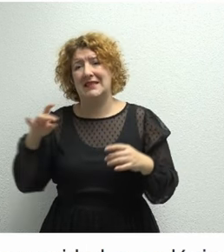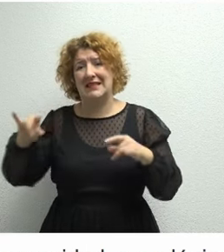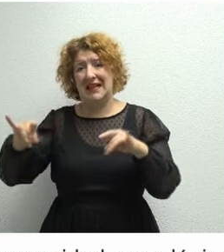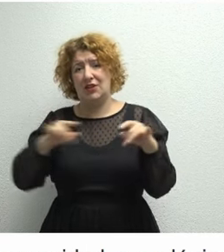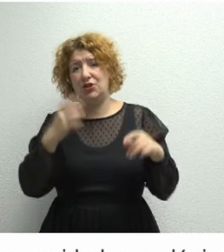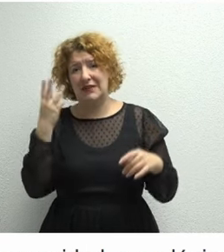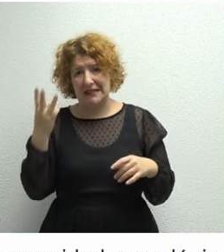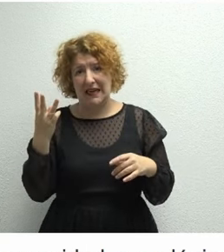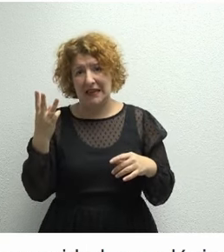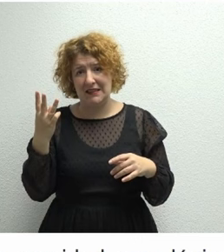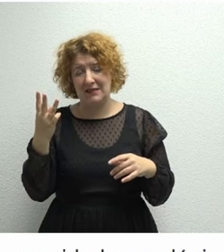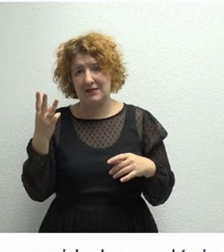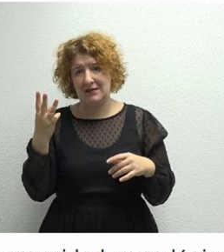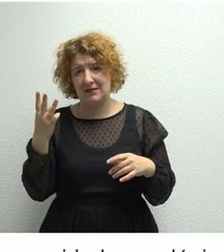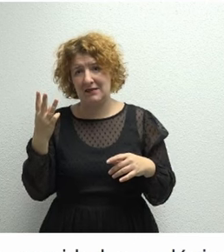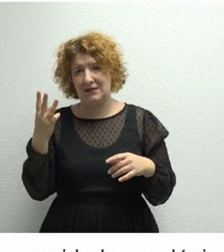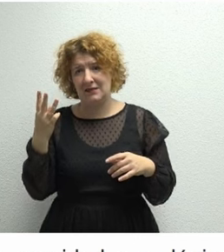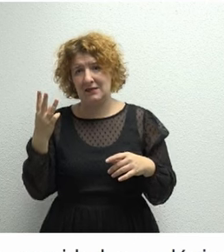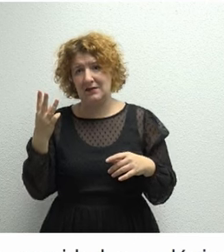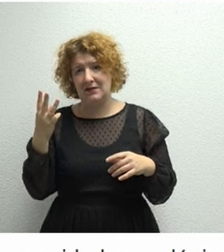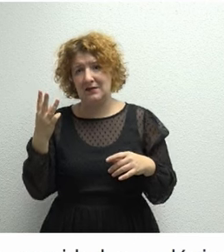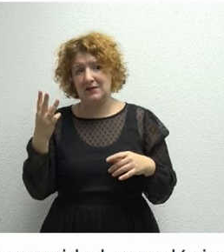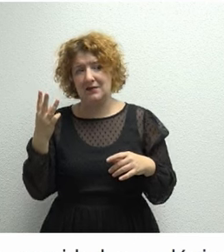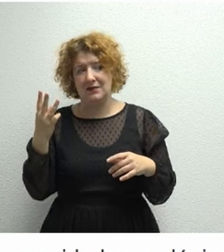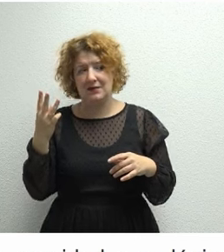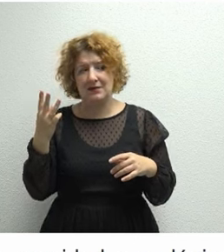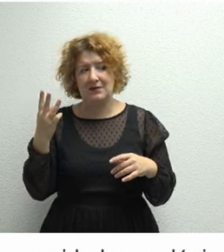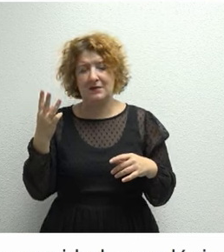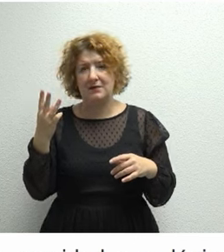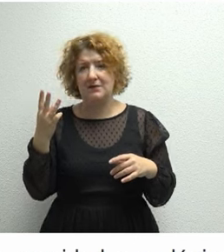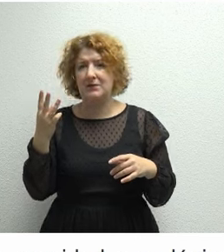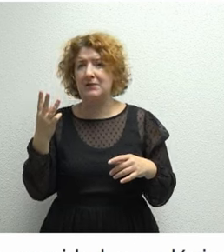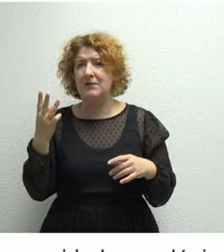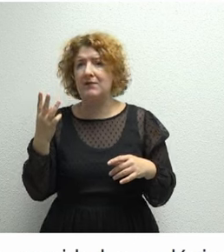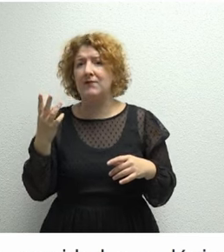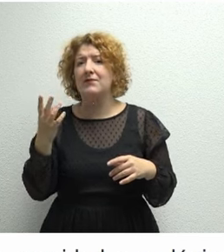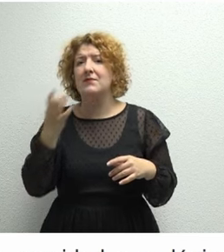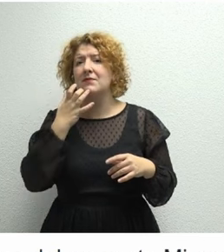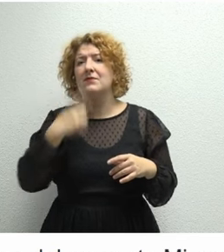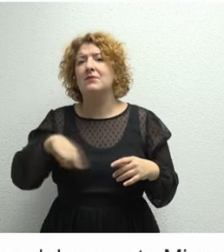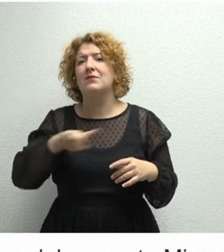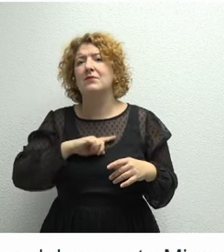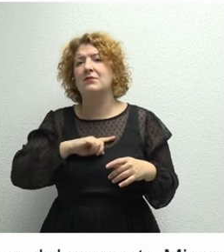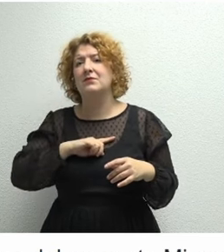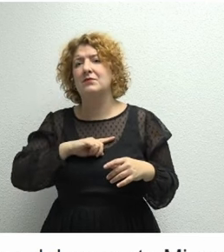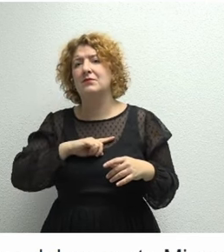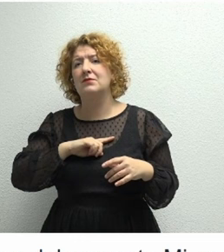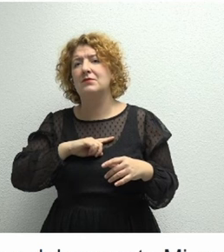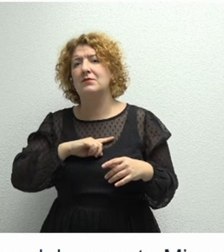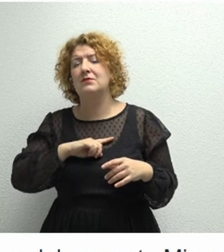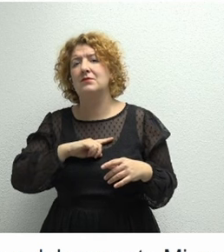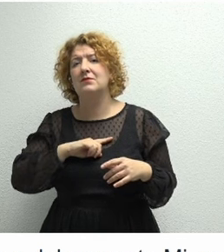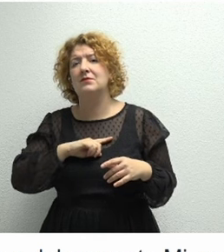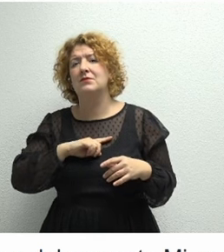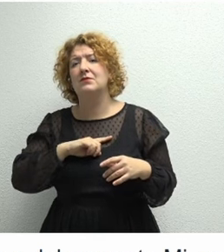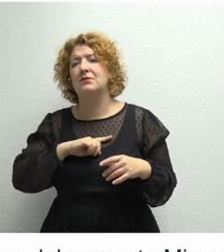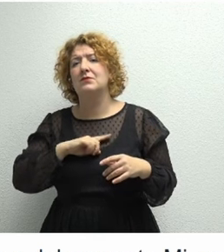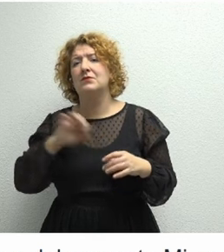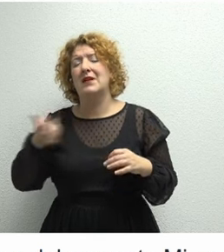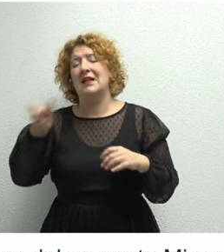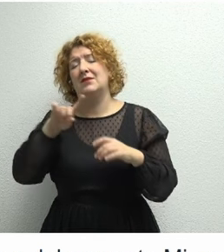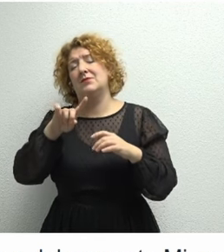tienen todo un reto porque tienen acompañan vidas muy complejas establecimos una una línea a nivel